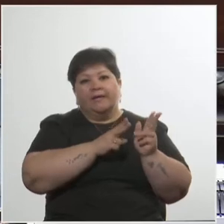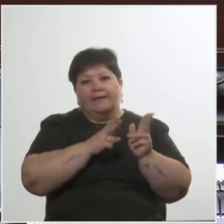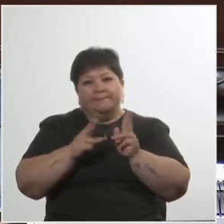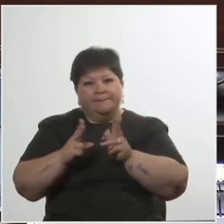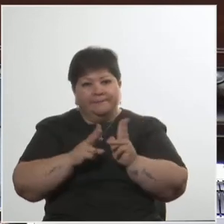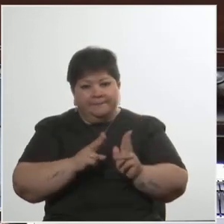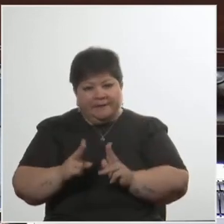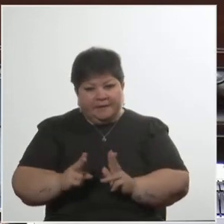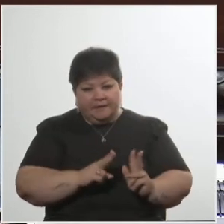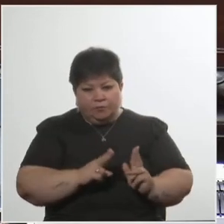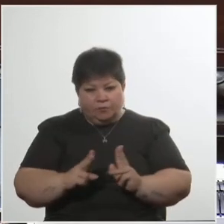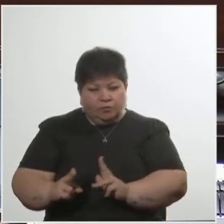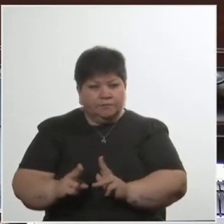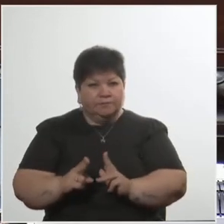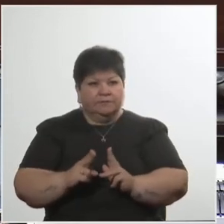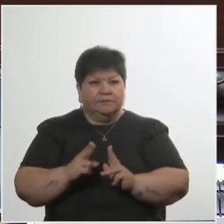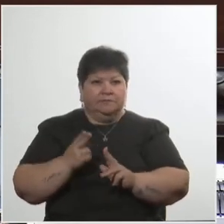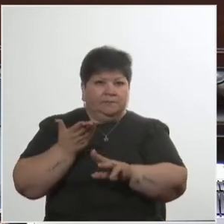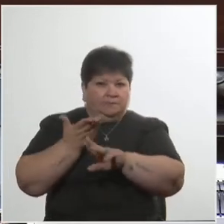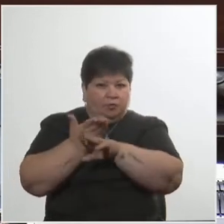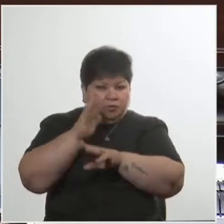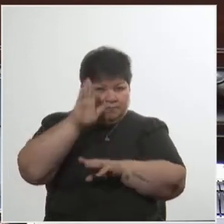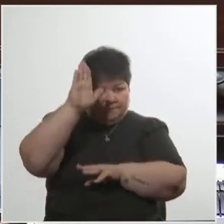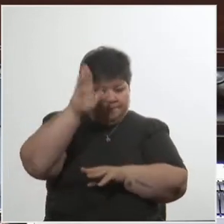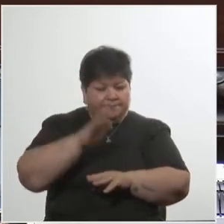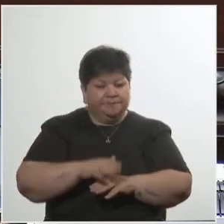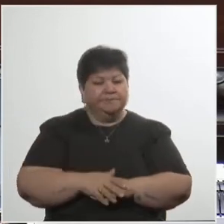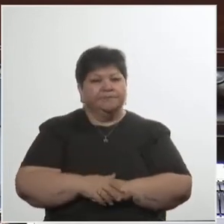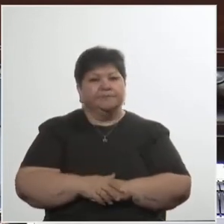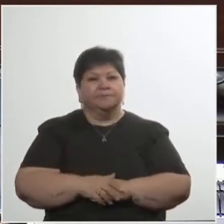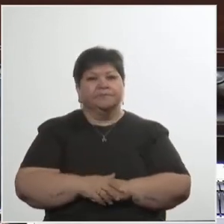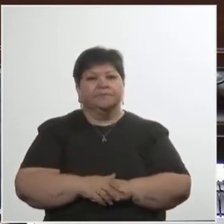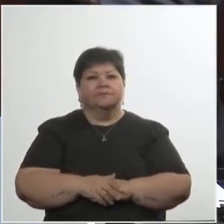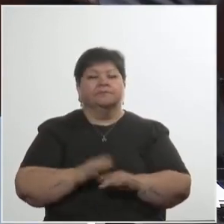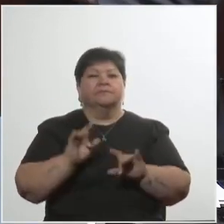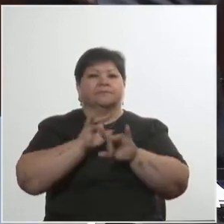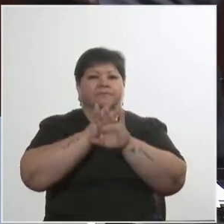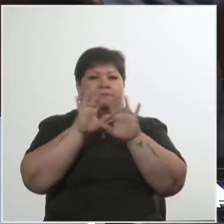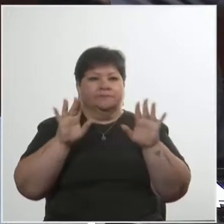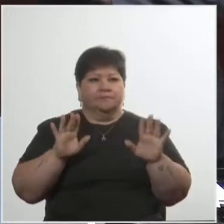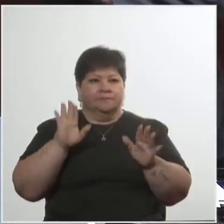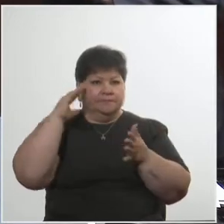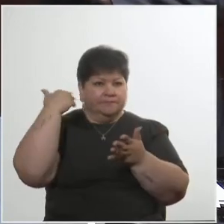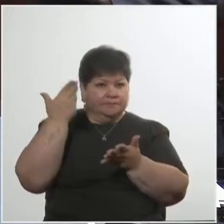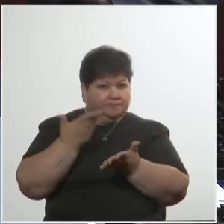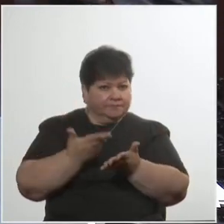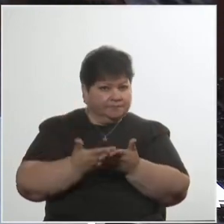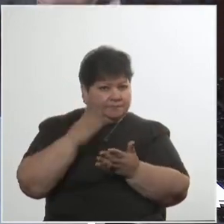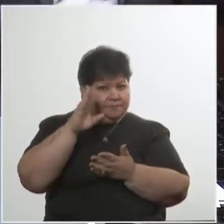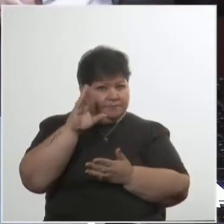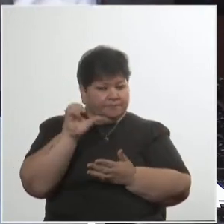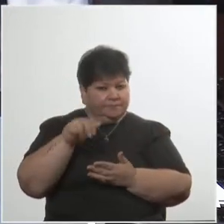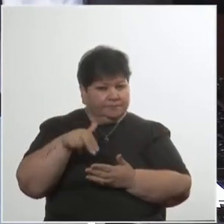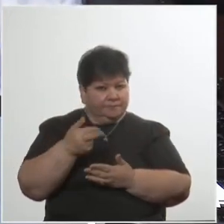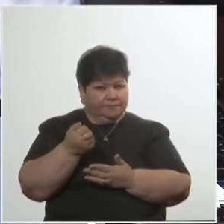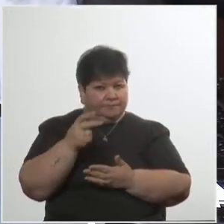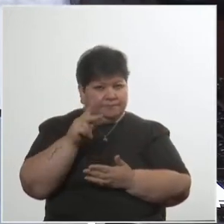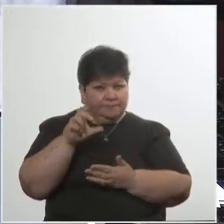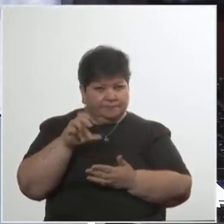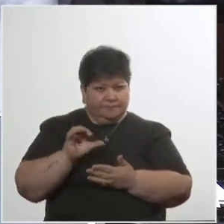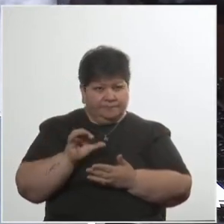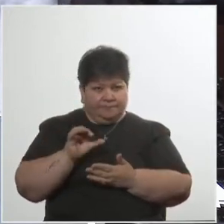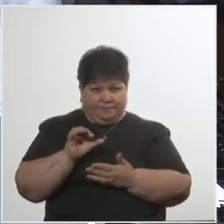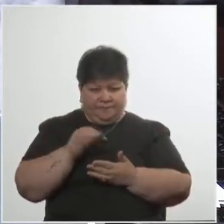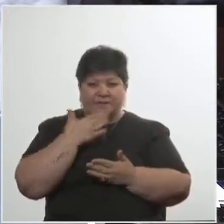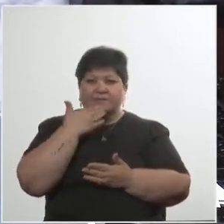lo primero que solicitaría sea esa votación bien queda claro entonces la propuesta del senador si me permiten